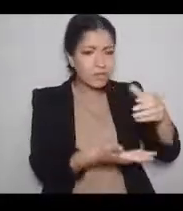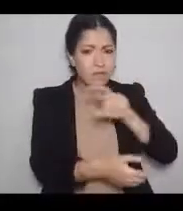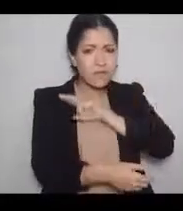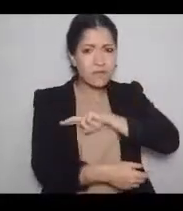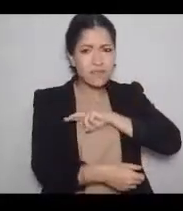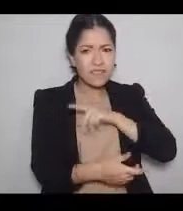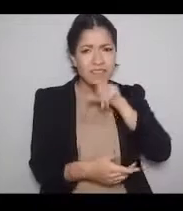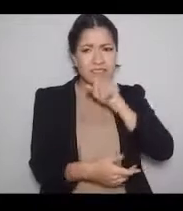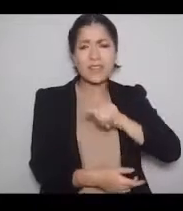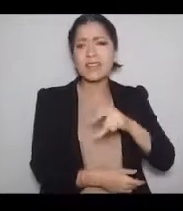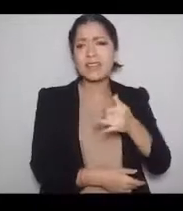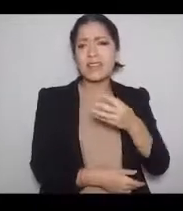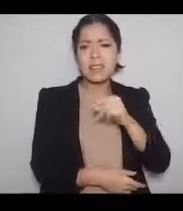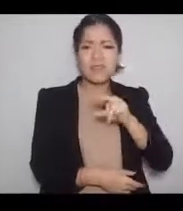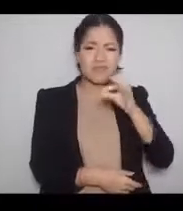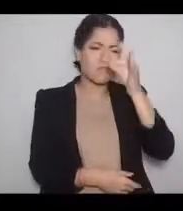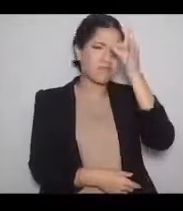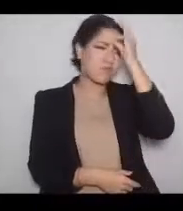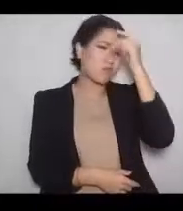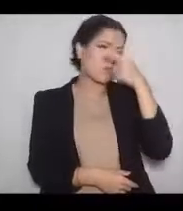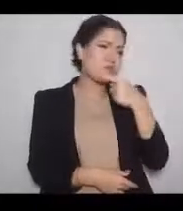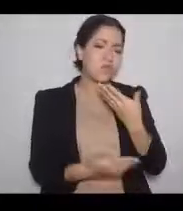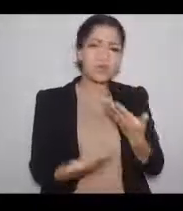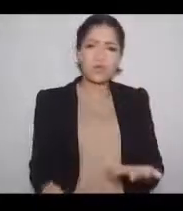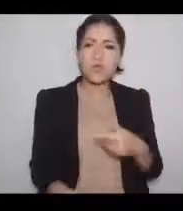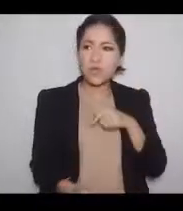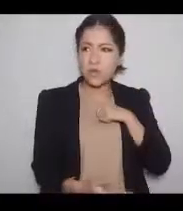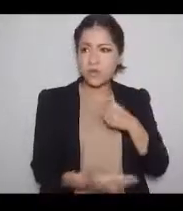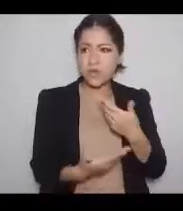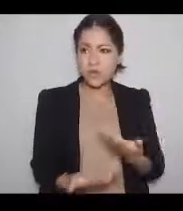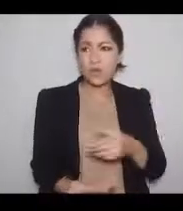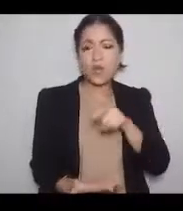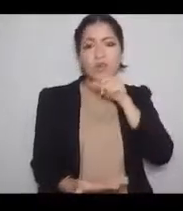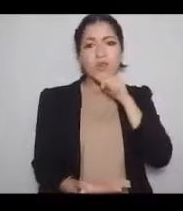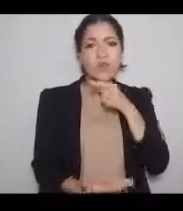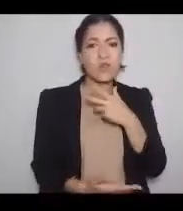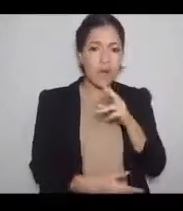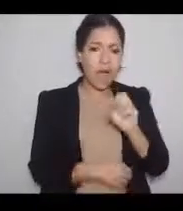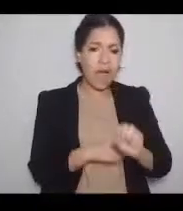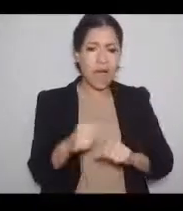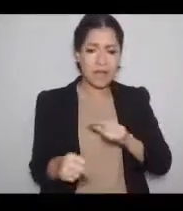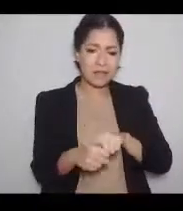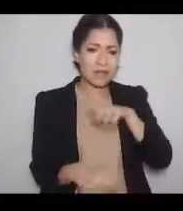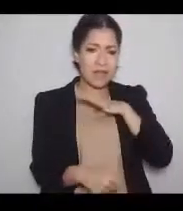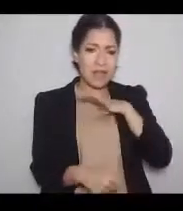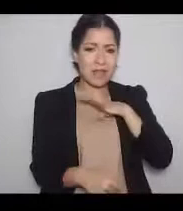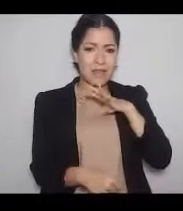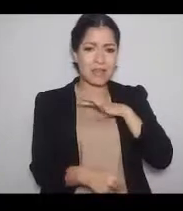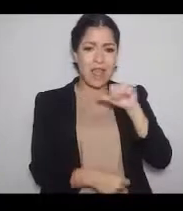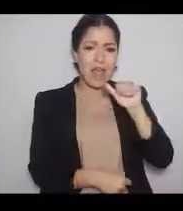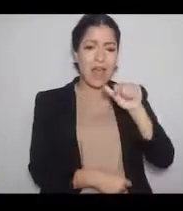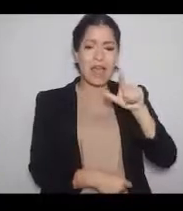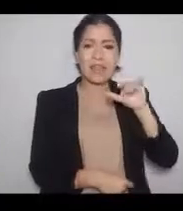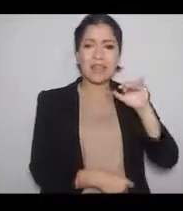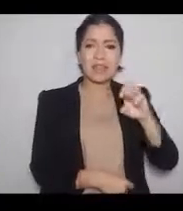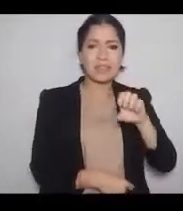Y en Benatexonano lo acompañaba hasta el baño. ¡Era un excéntrico, no un suicida! A Kepler no le convenía